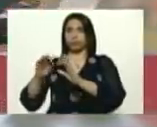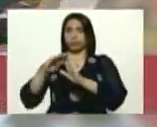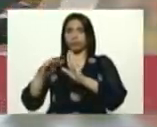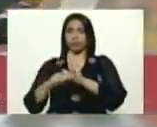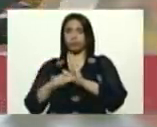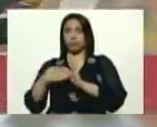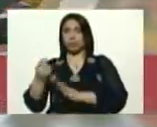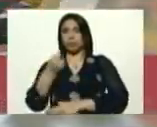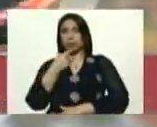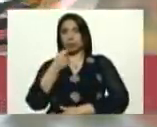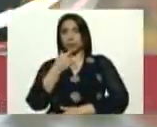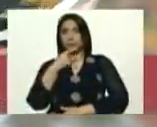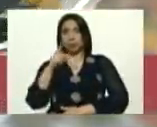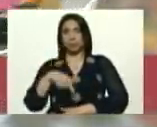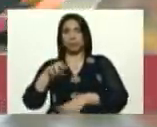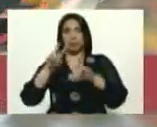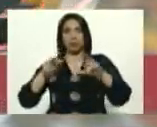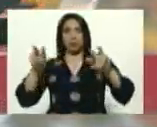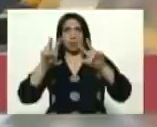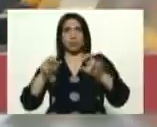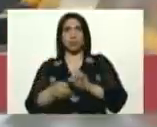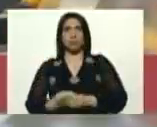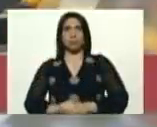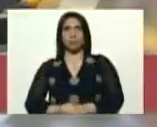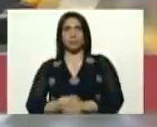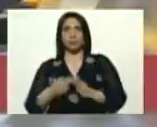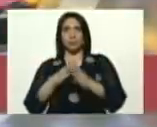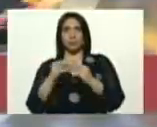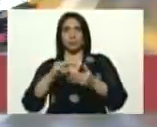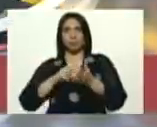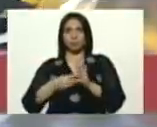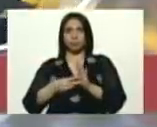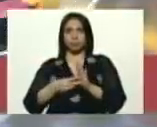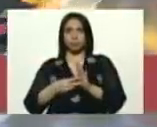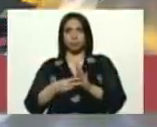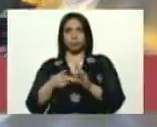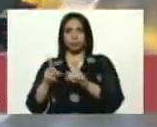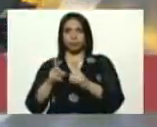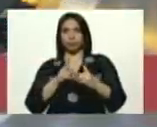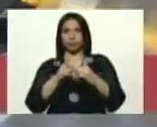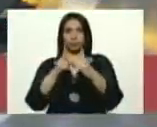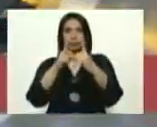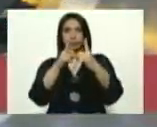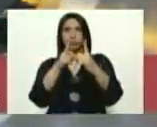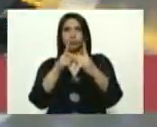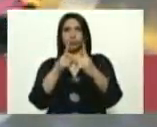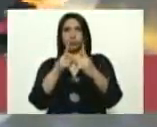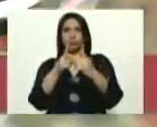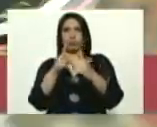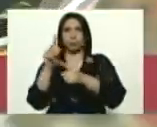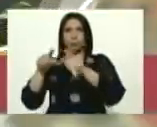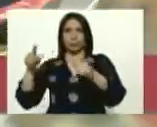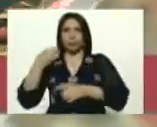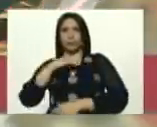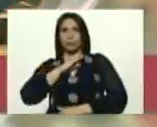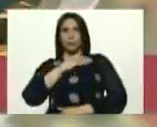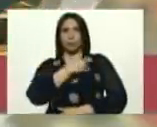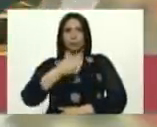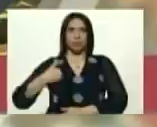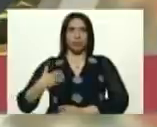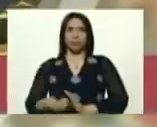tratamiento, revisando todo lo que tiene que ver con el seguimiento de estos casos. Yo